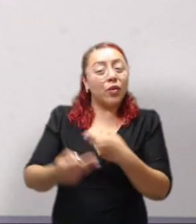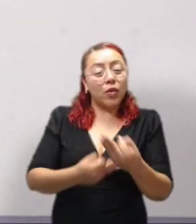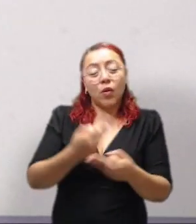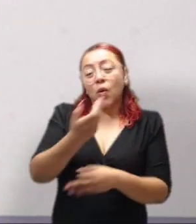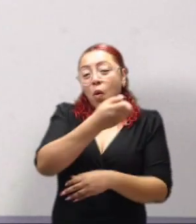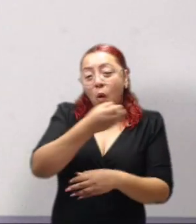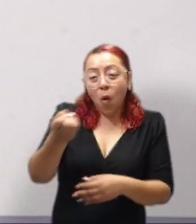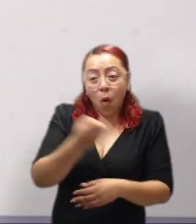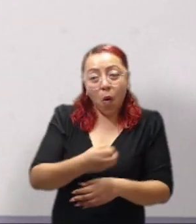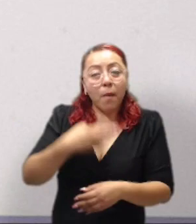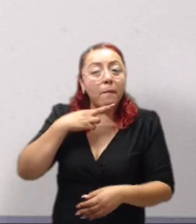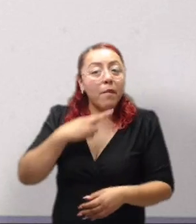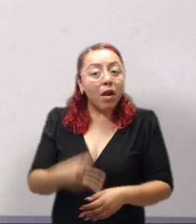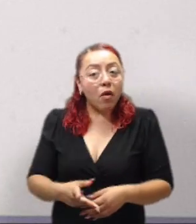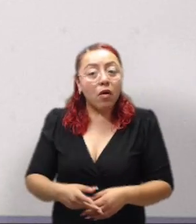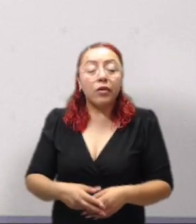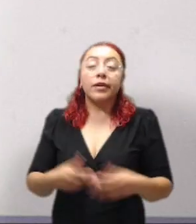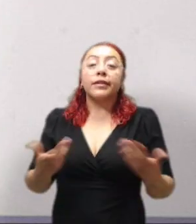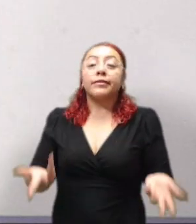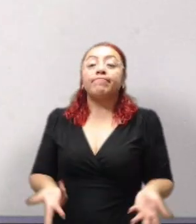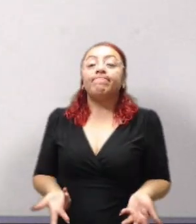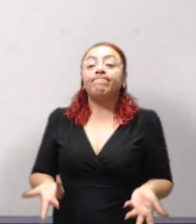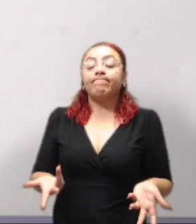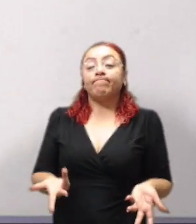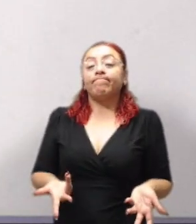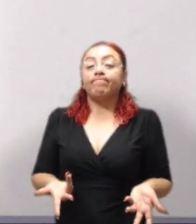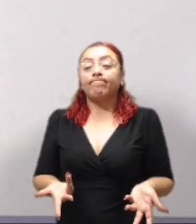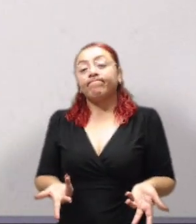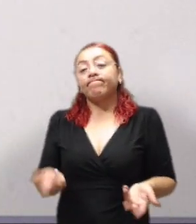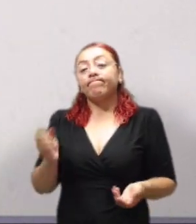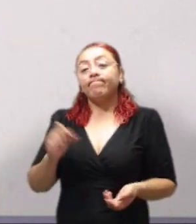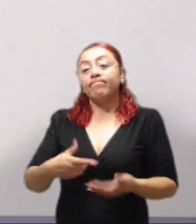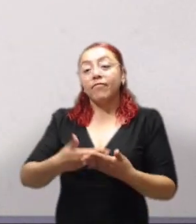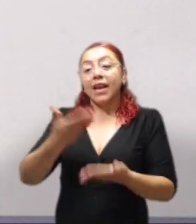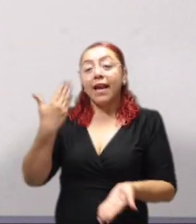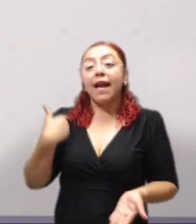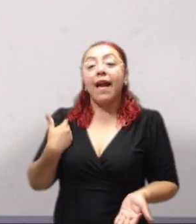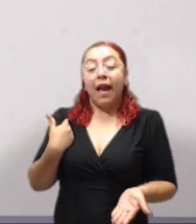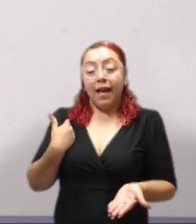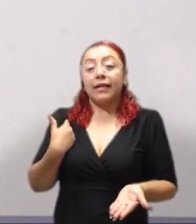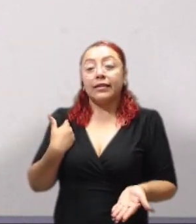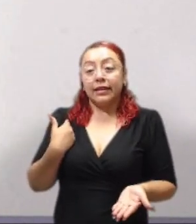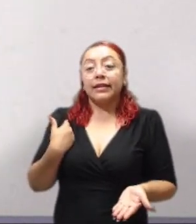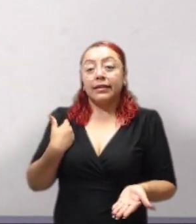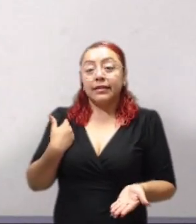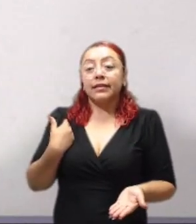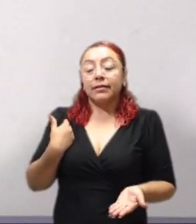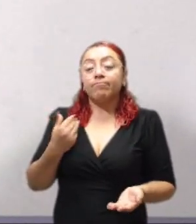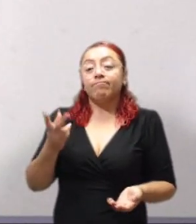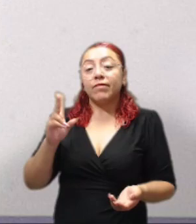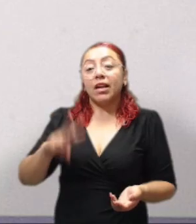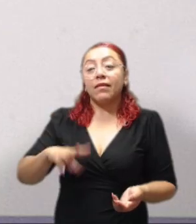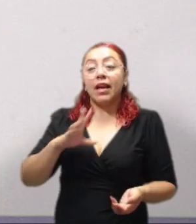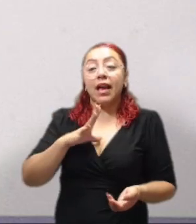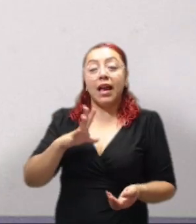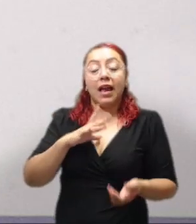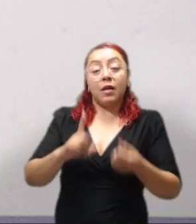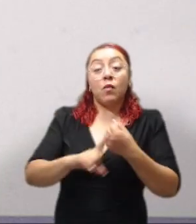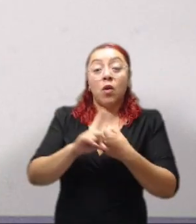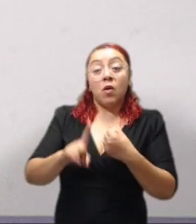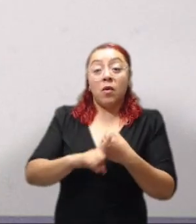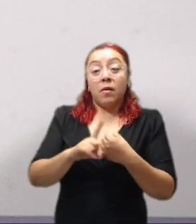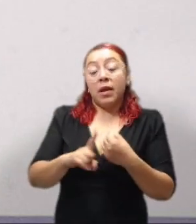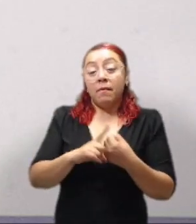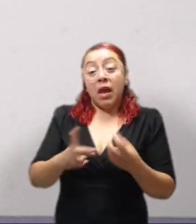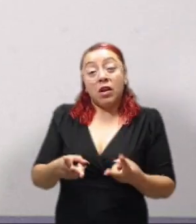control y también igual es dicho que hace poco eh suscitó too un problema de de estafa en el municipio